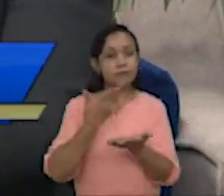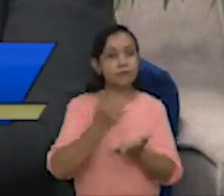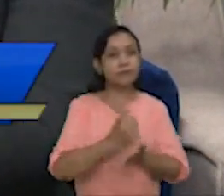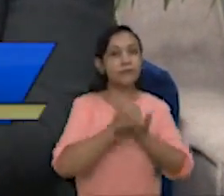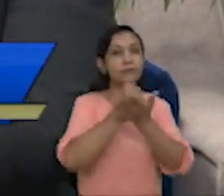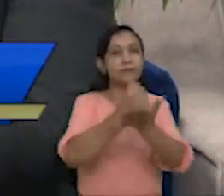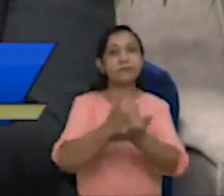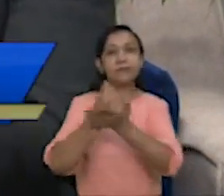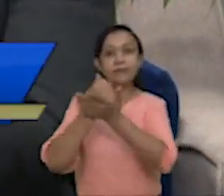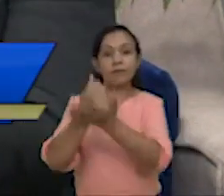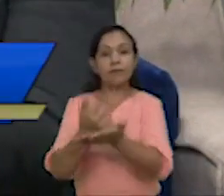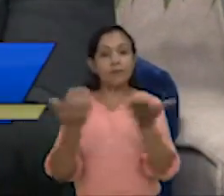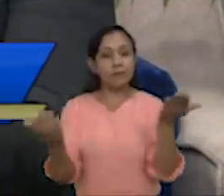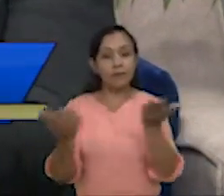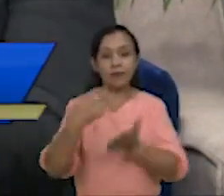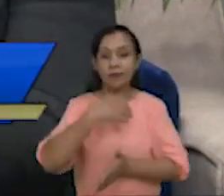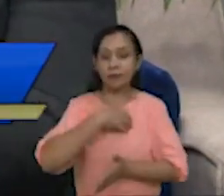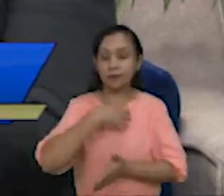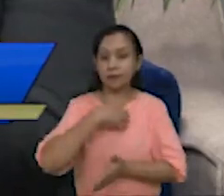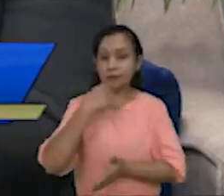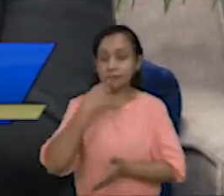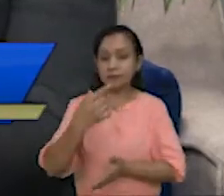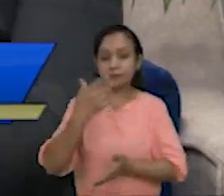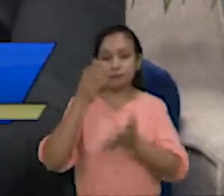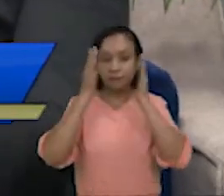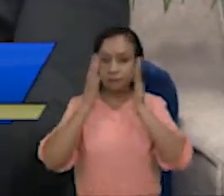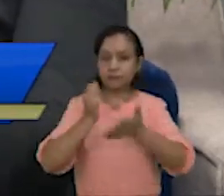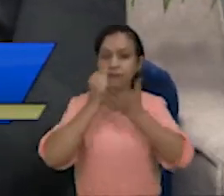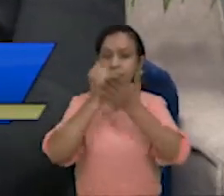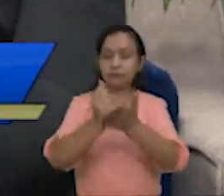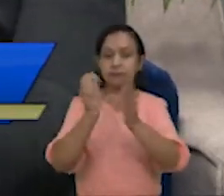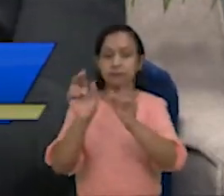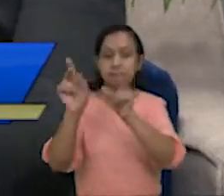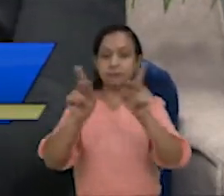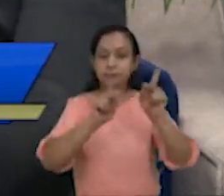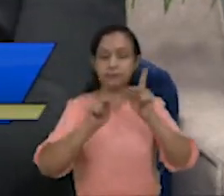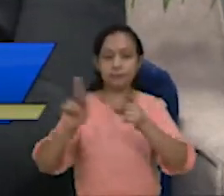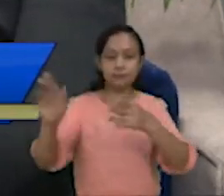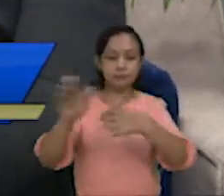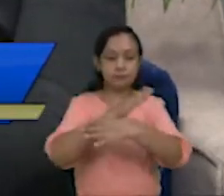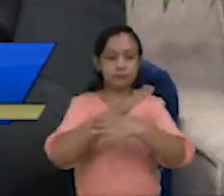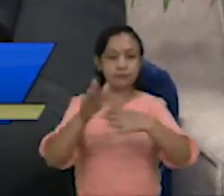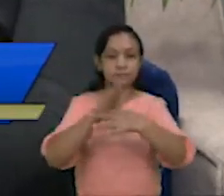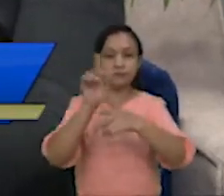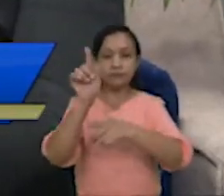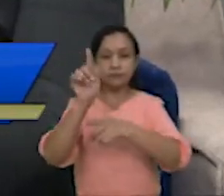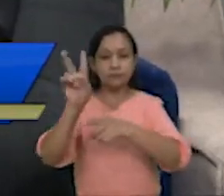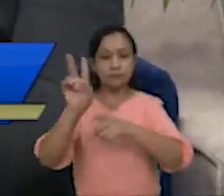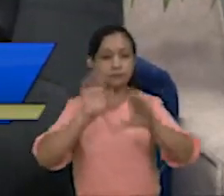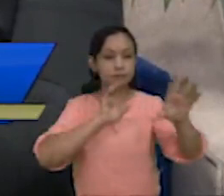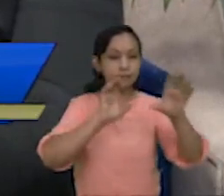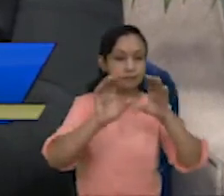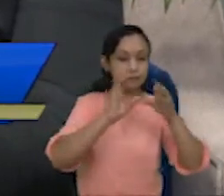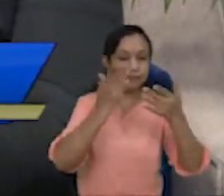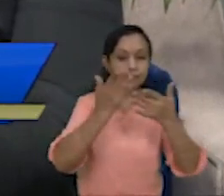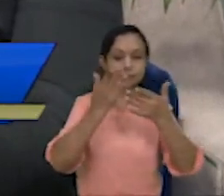aportamos con nuestra, digamos, con nuestro servicio que hacemos a la población desde los medios de comunicación, ahora desde